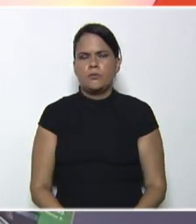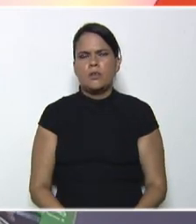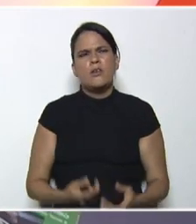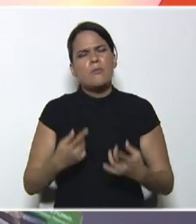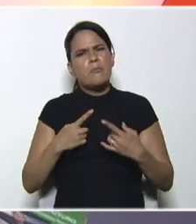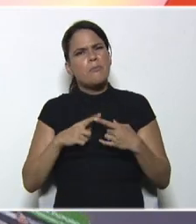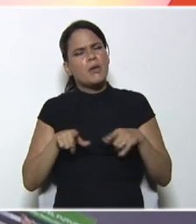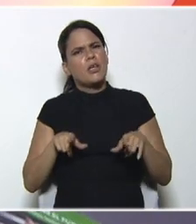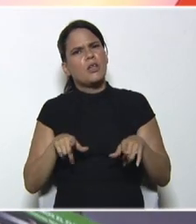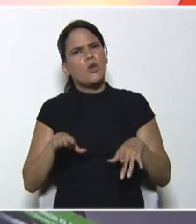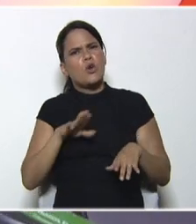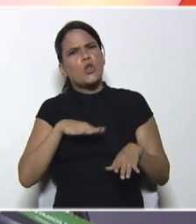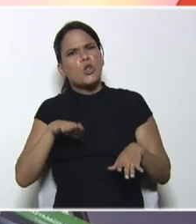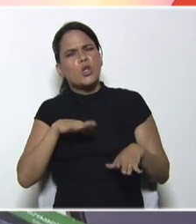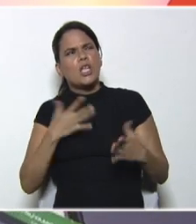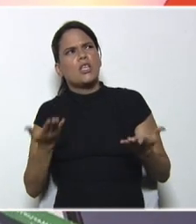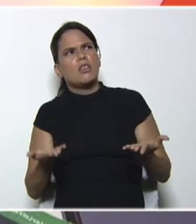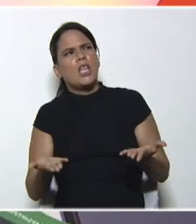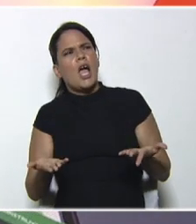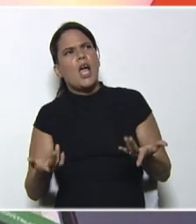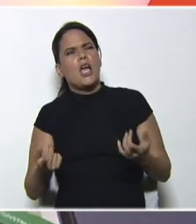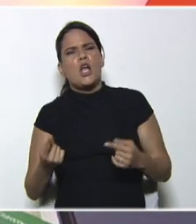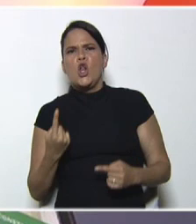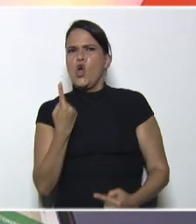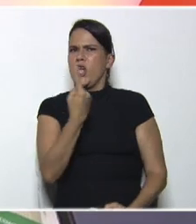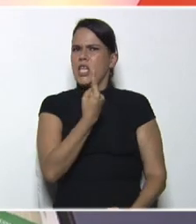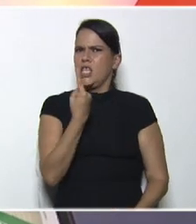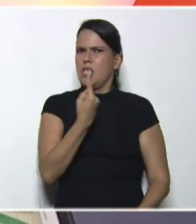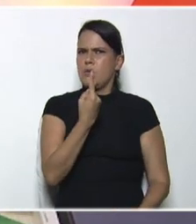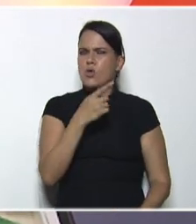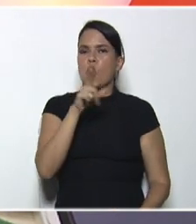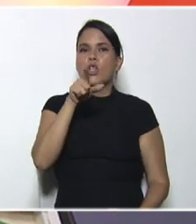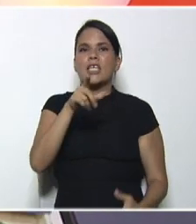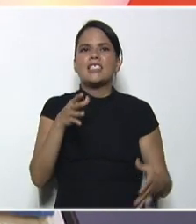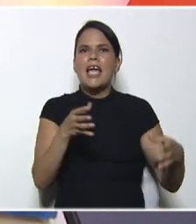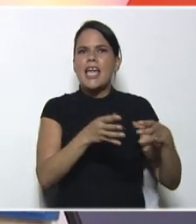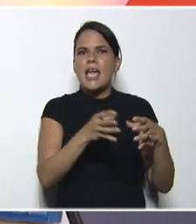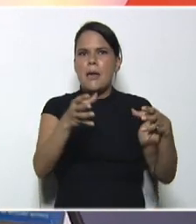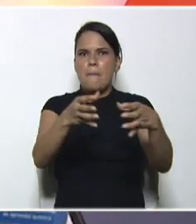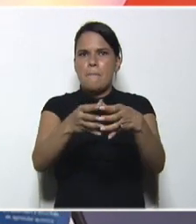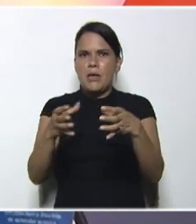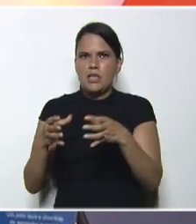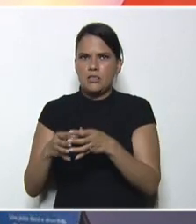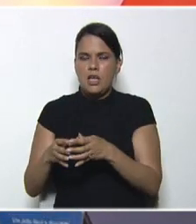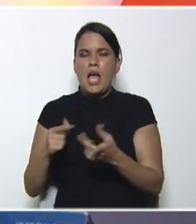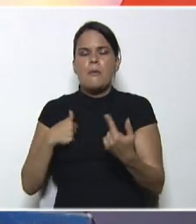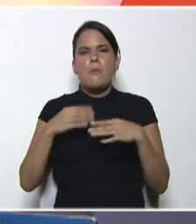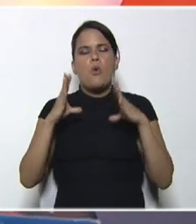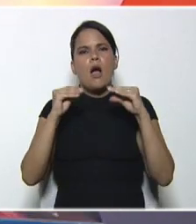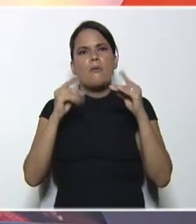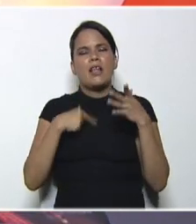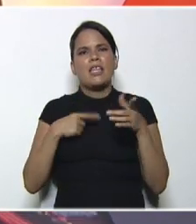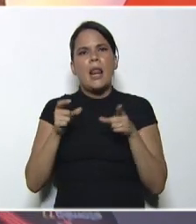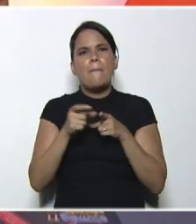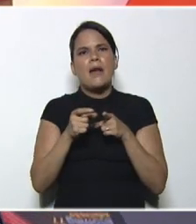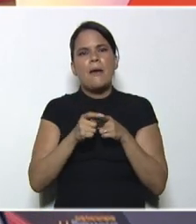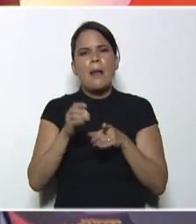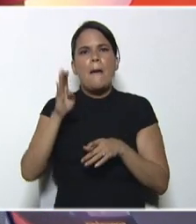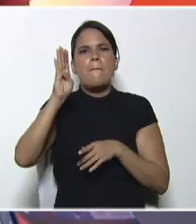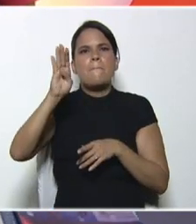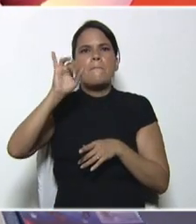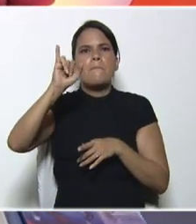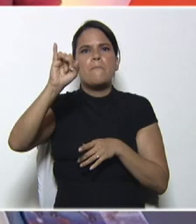¿dónde están los individuos y esas especies? Ahí vamos a hablar del término bioma. ¿Ok? ¿Han